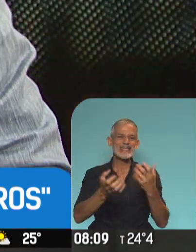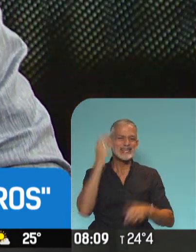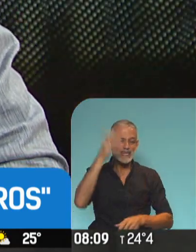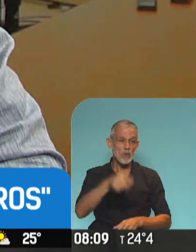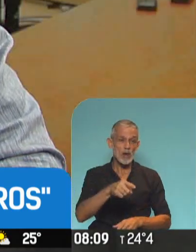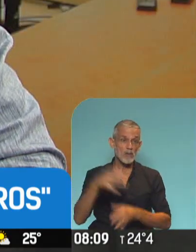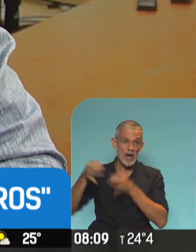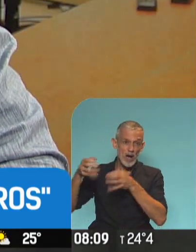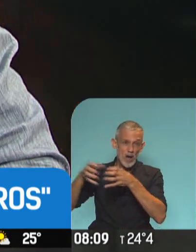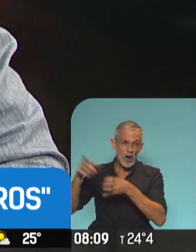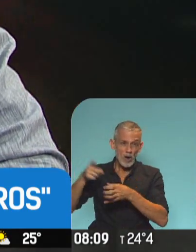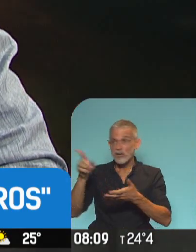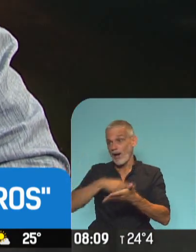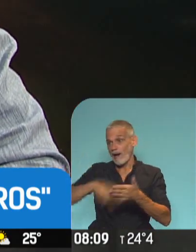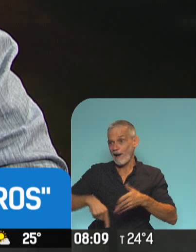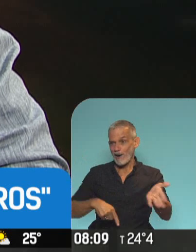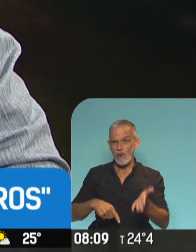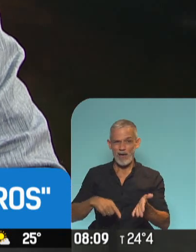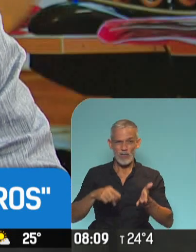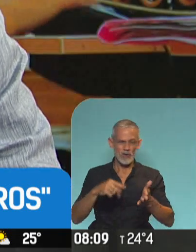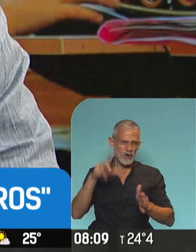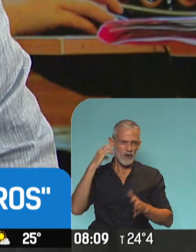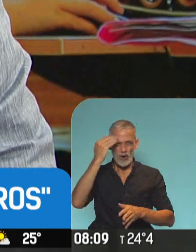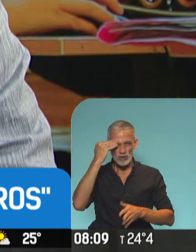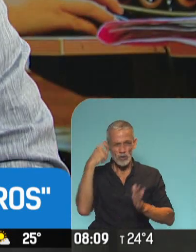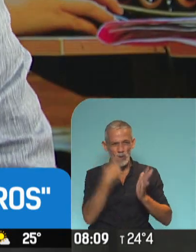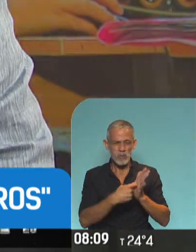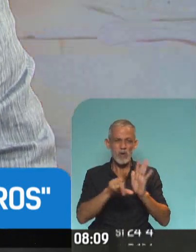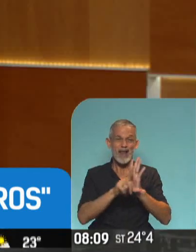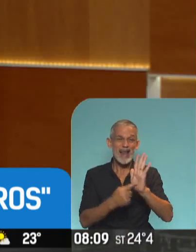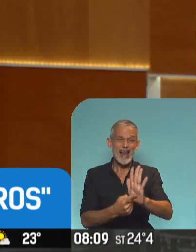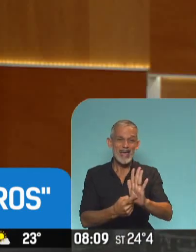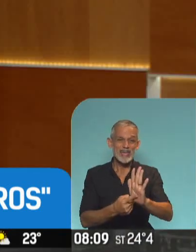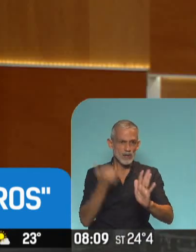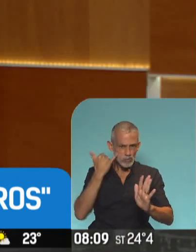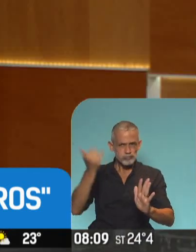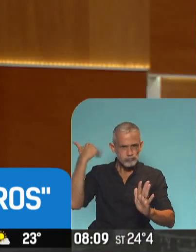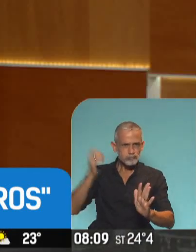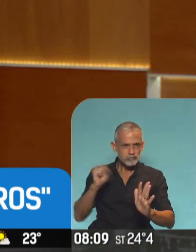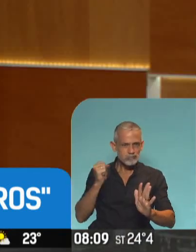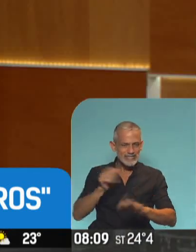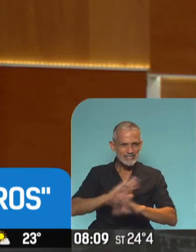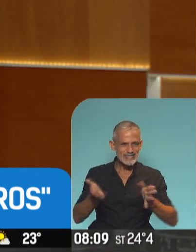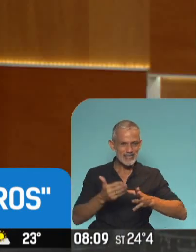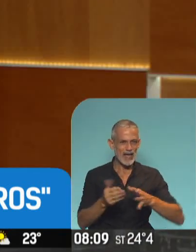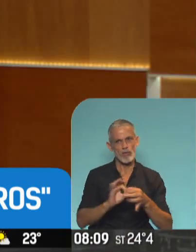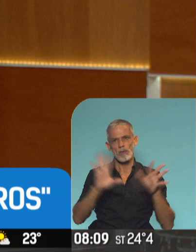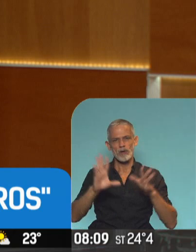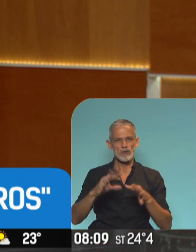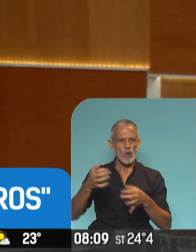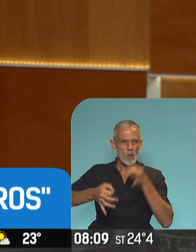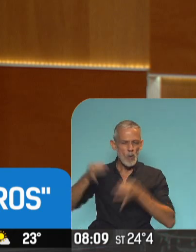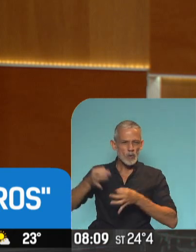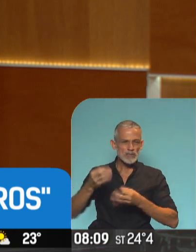Y la Corte declara la nulidad, o la inconstitucionalidad de esa ley. Bueno, de hecho ya pasó, ¿no? La reforma, la democratización de la justicia